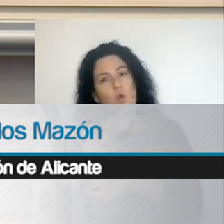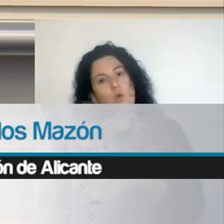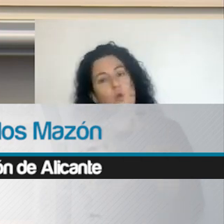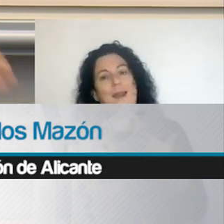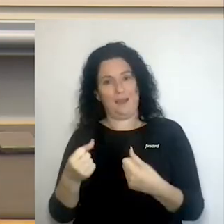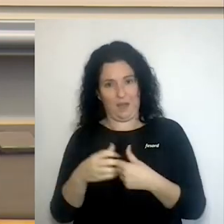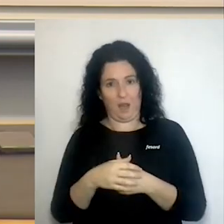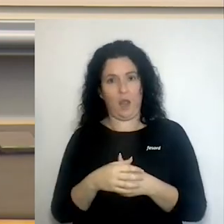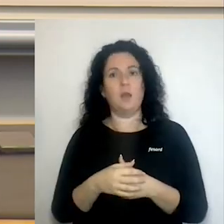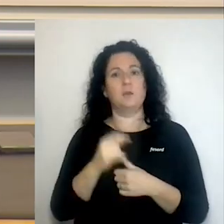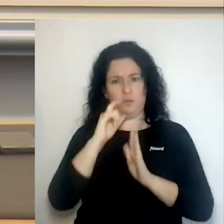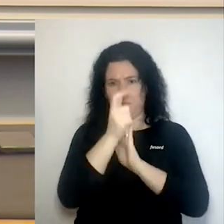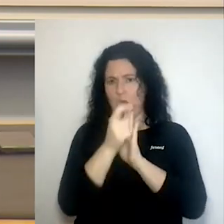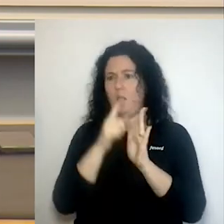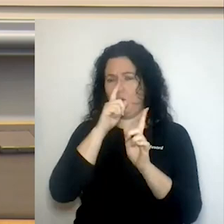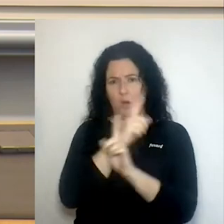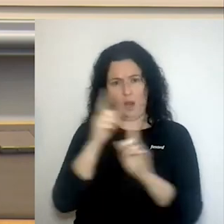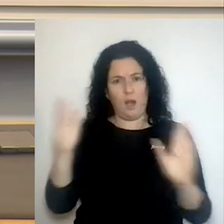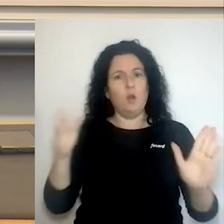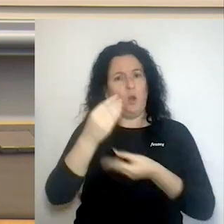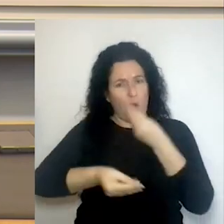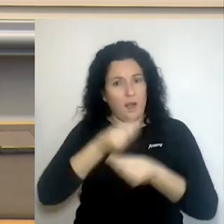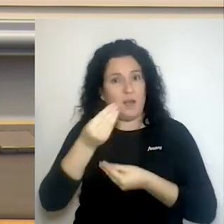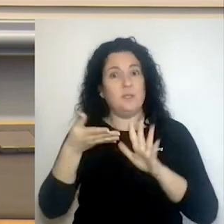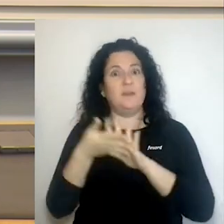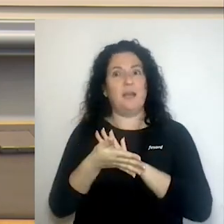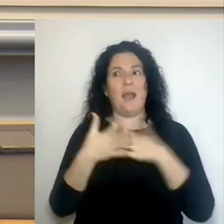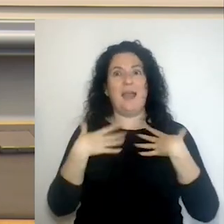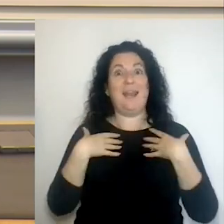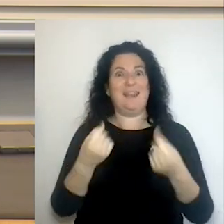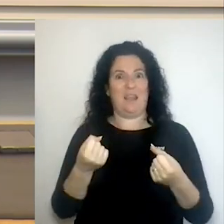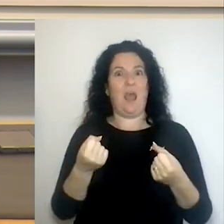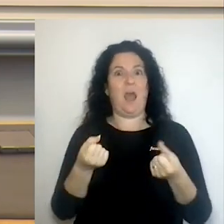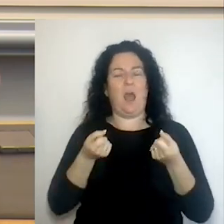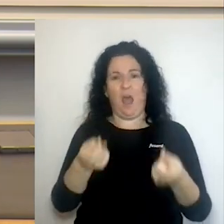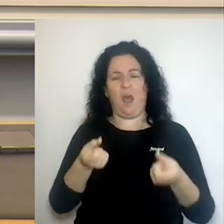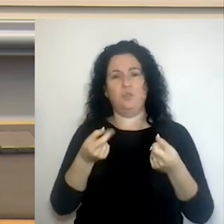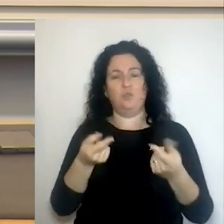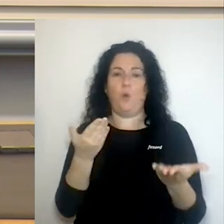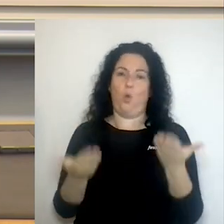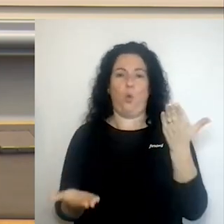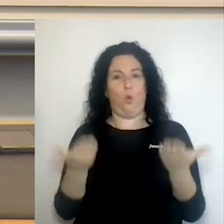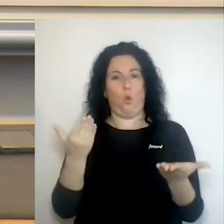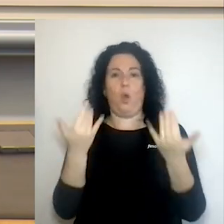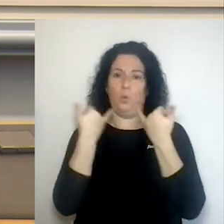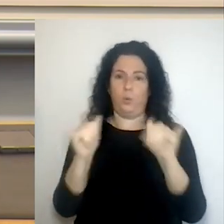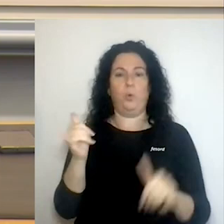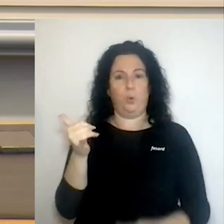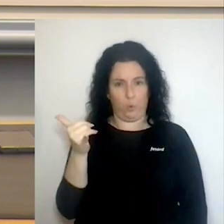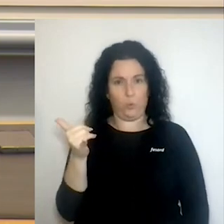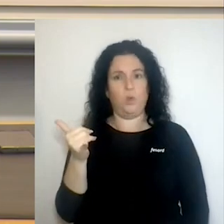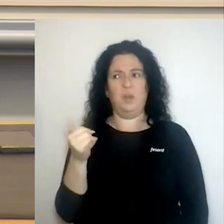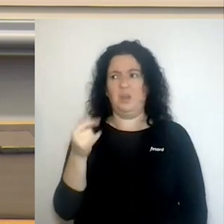que también las pondremos a lo largo del año para compensar el aumento de los costes de la energía a los autónomos donde es el